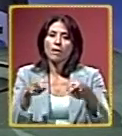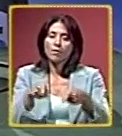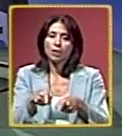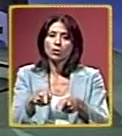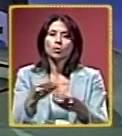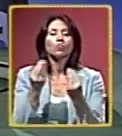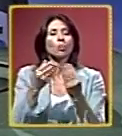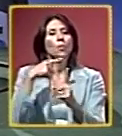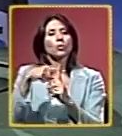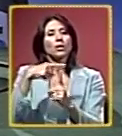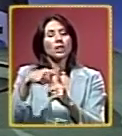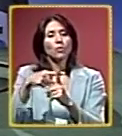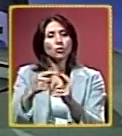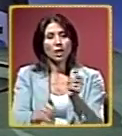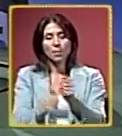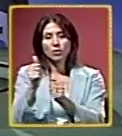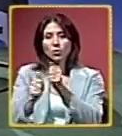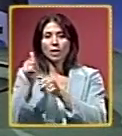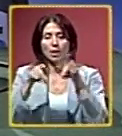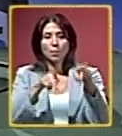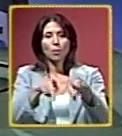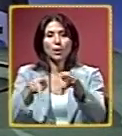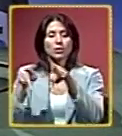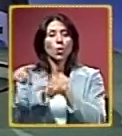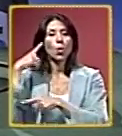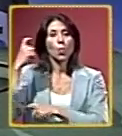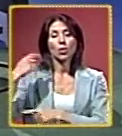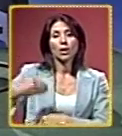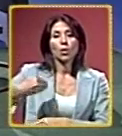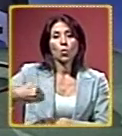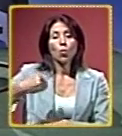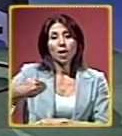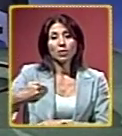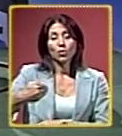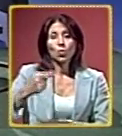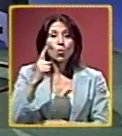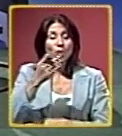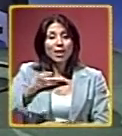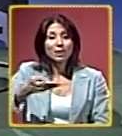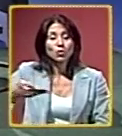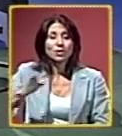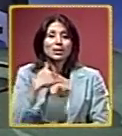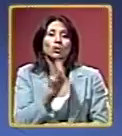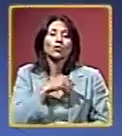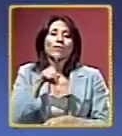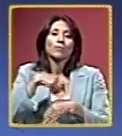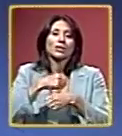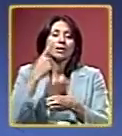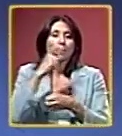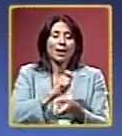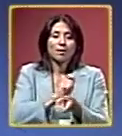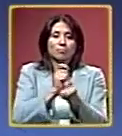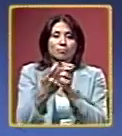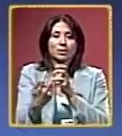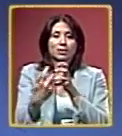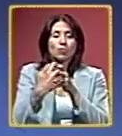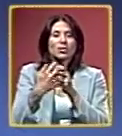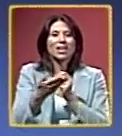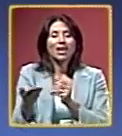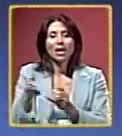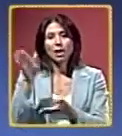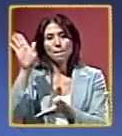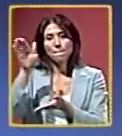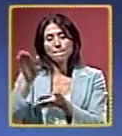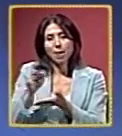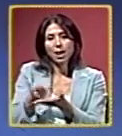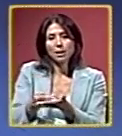positivos sobre la mayoría de la población, porque una de las cosas que teníamos que hacer para hacer ese ajuste fue bajar el precio de la